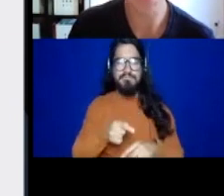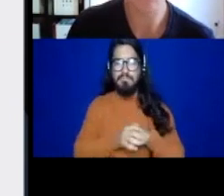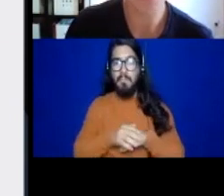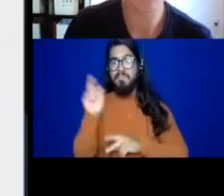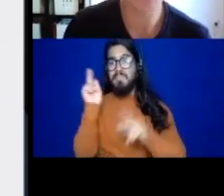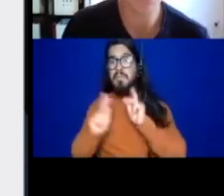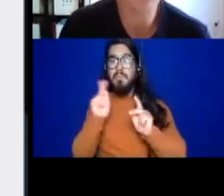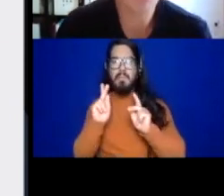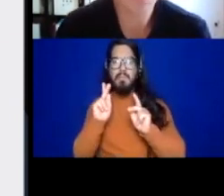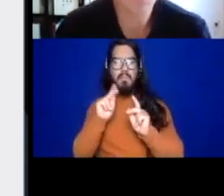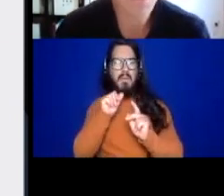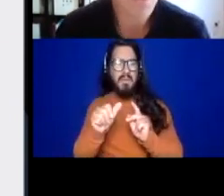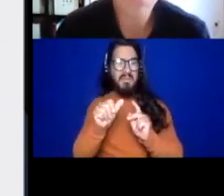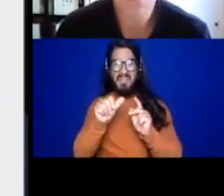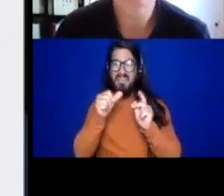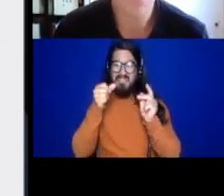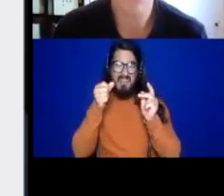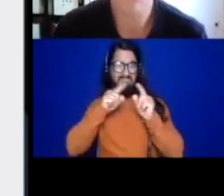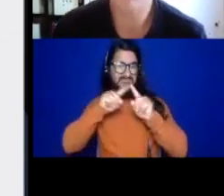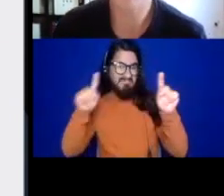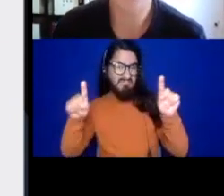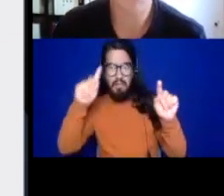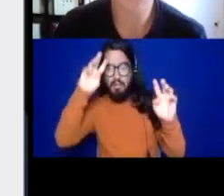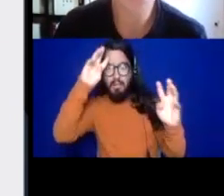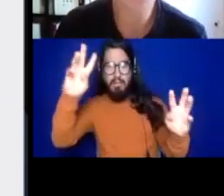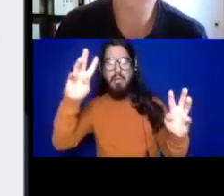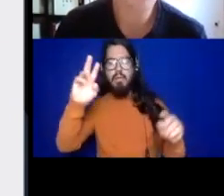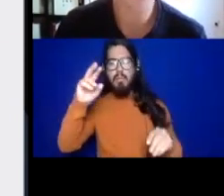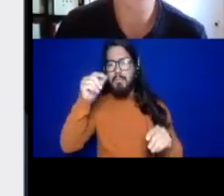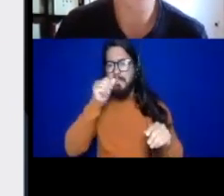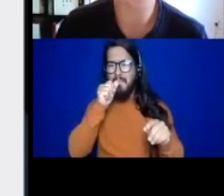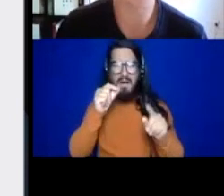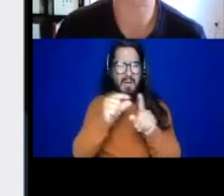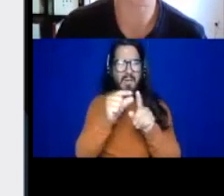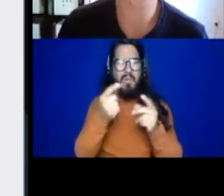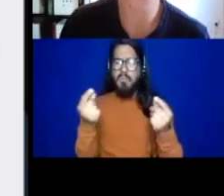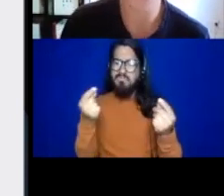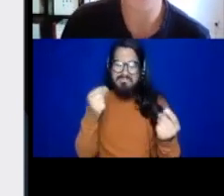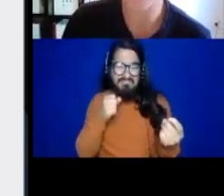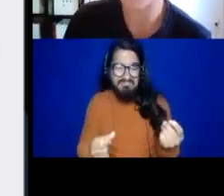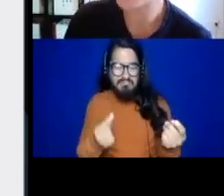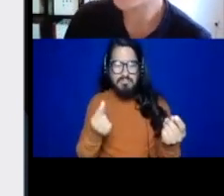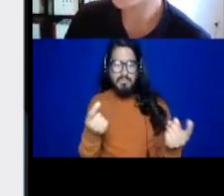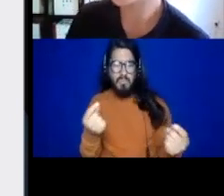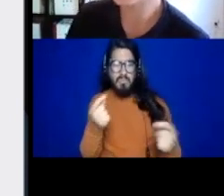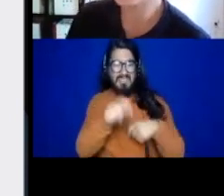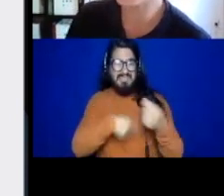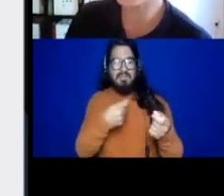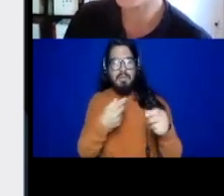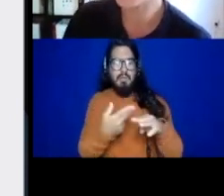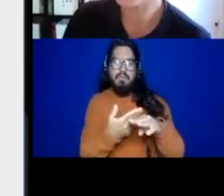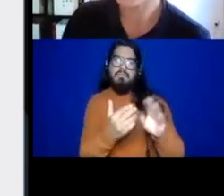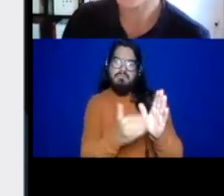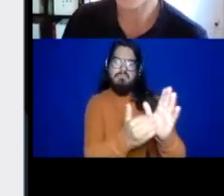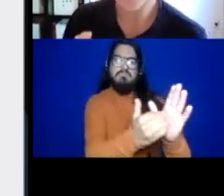Como los seres humanos son tan buenos en hacer contraseñas, así que usualmente las reusan para, en vez de memorizárselas.